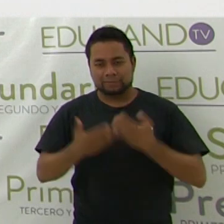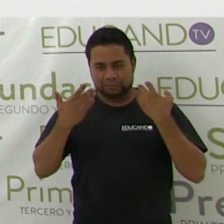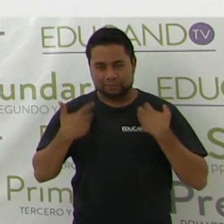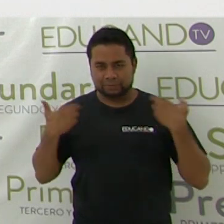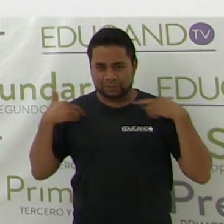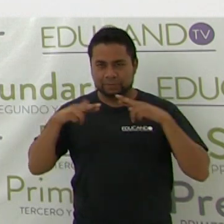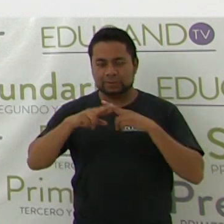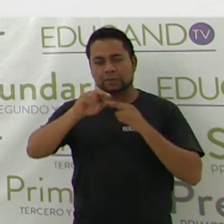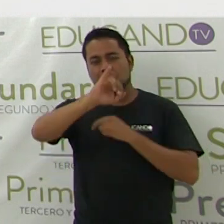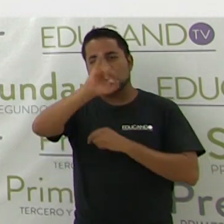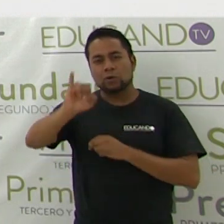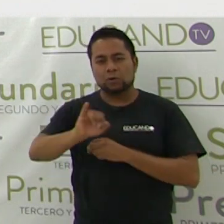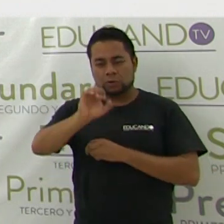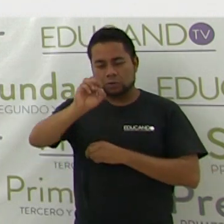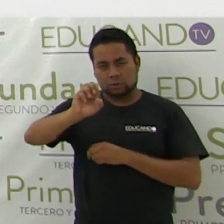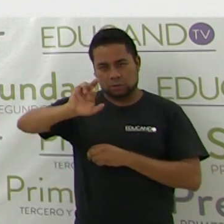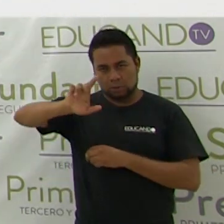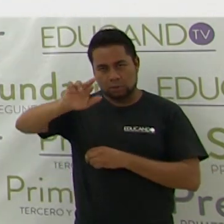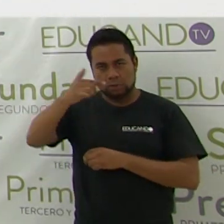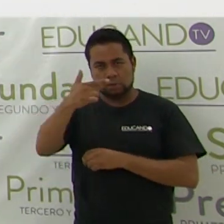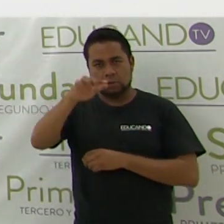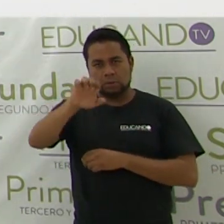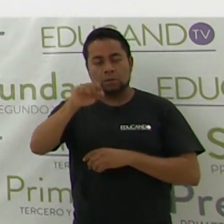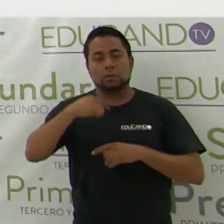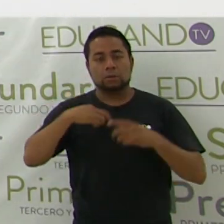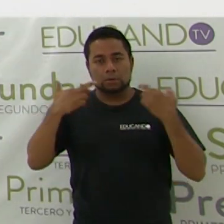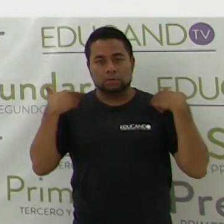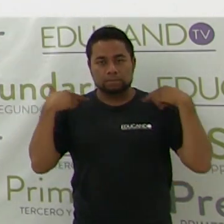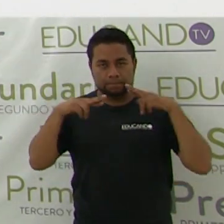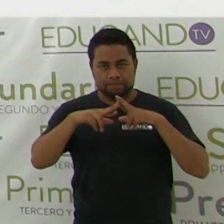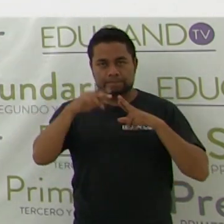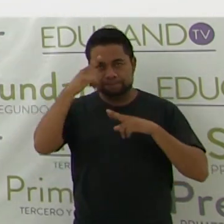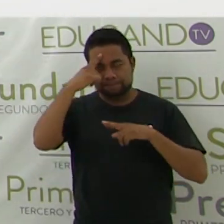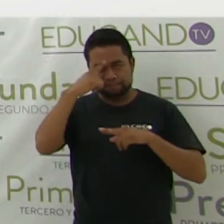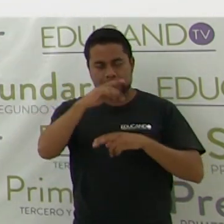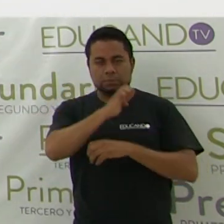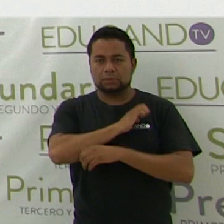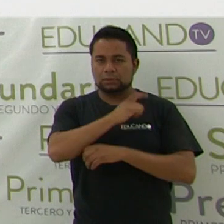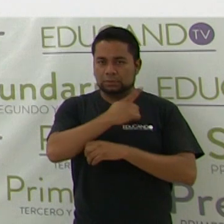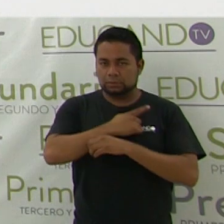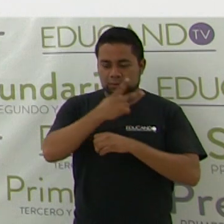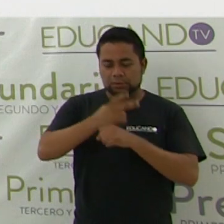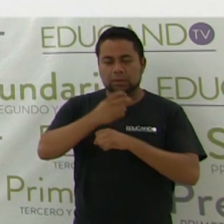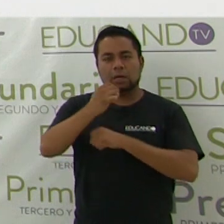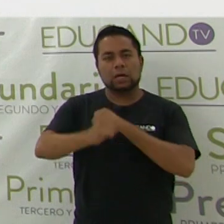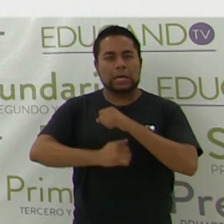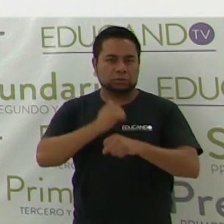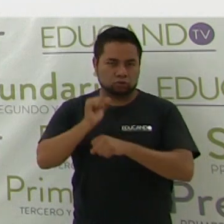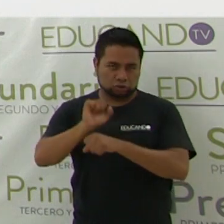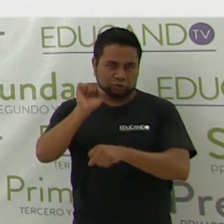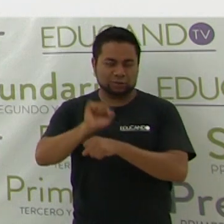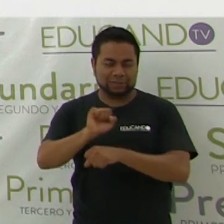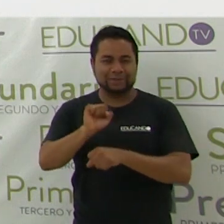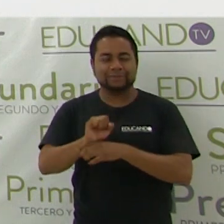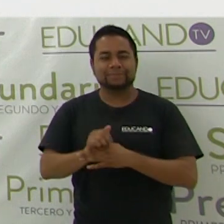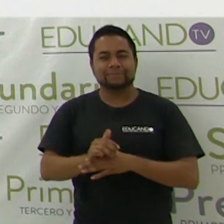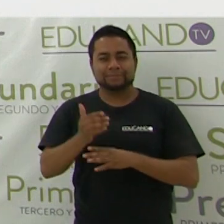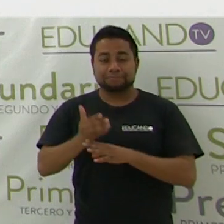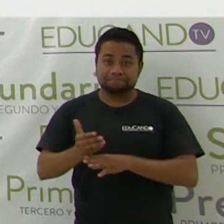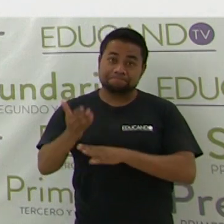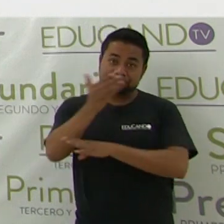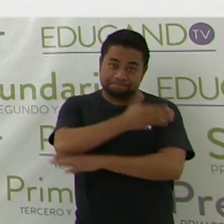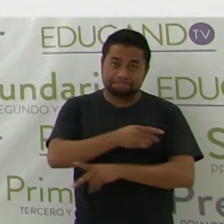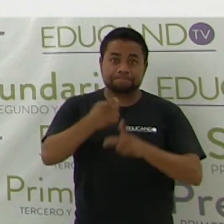Soy Jorge Blancas Moreno y soy el facilitador de la asignatura de español segundo grado. Antes de